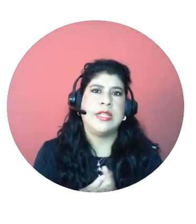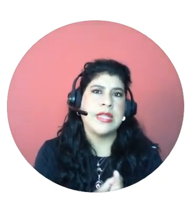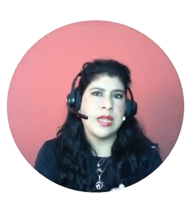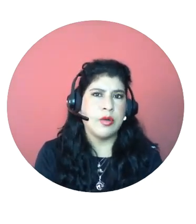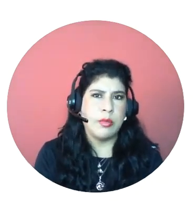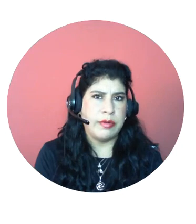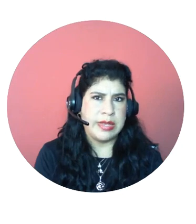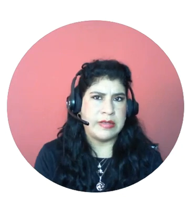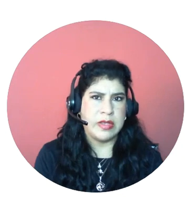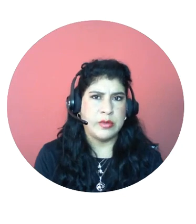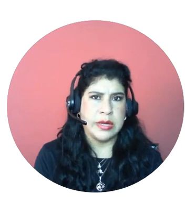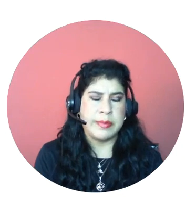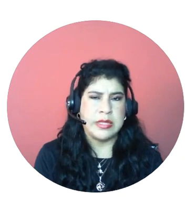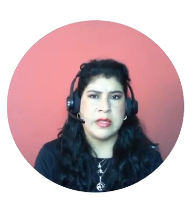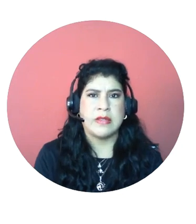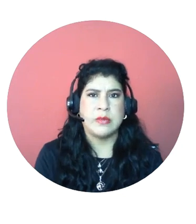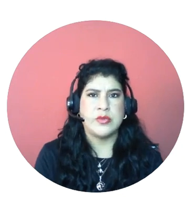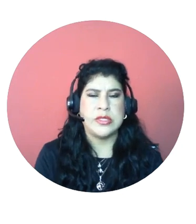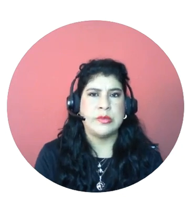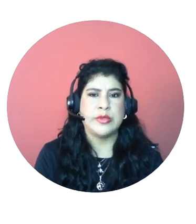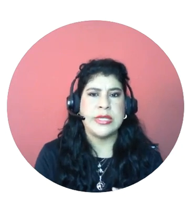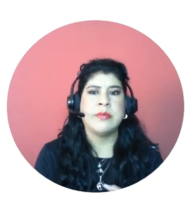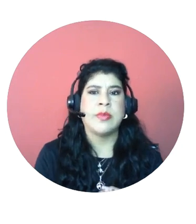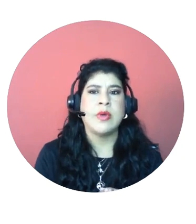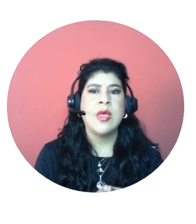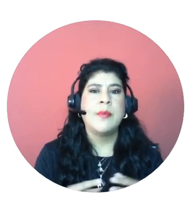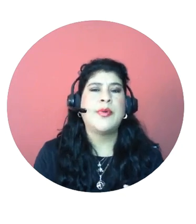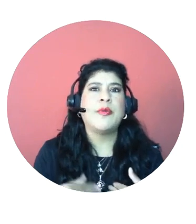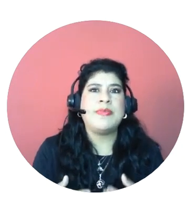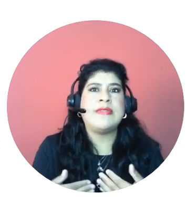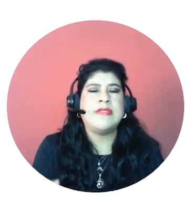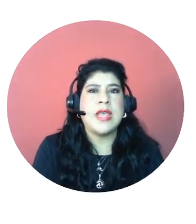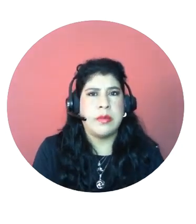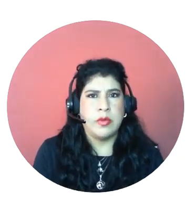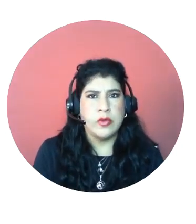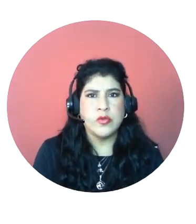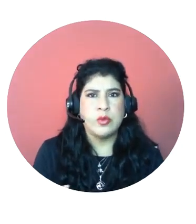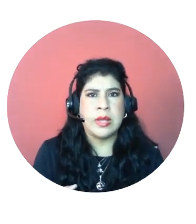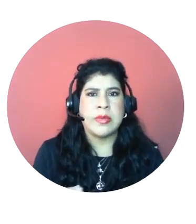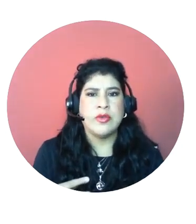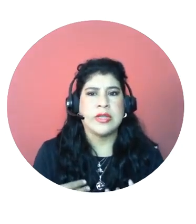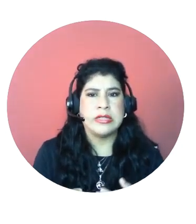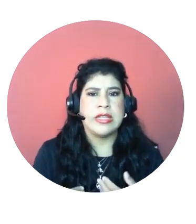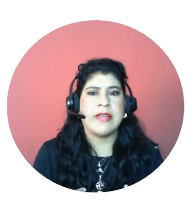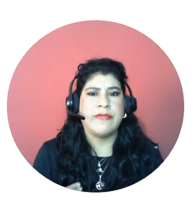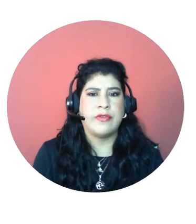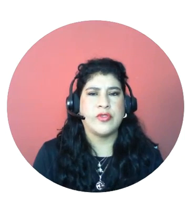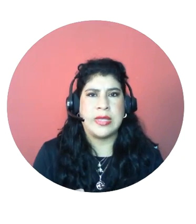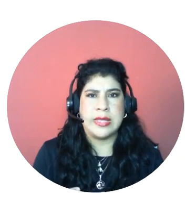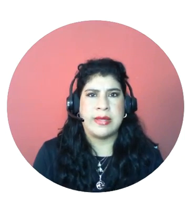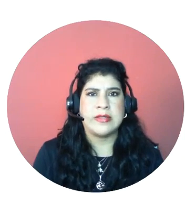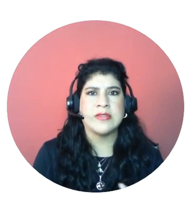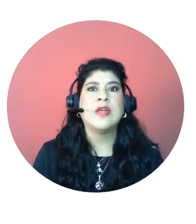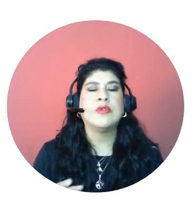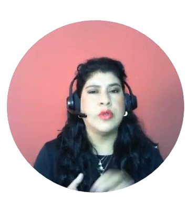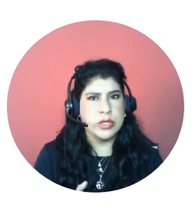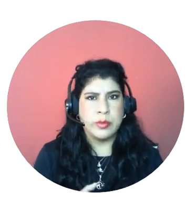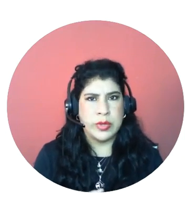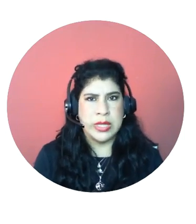metropolitana como lo viene haciendo repan desde hace muchísimo tiempo propiciemos una mayor cantidad de foros y